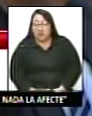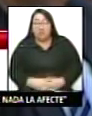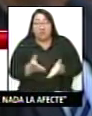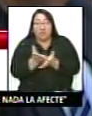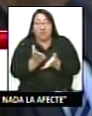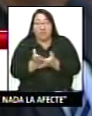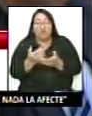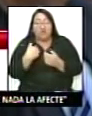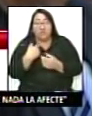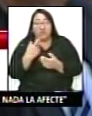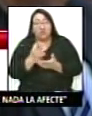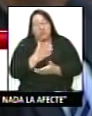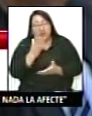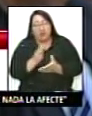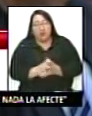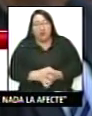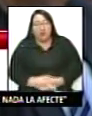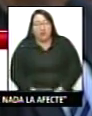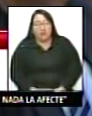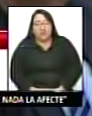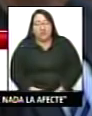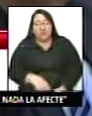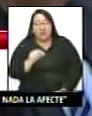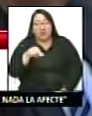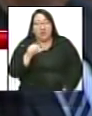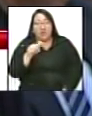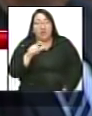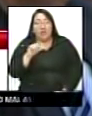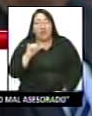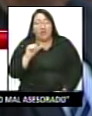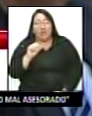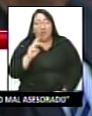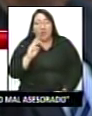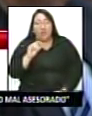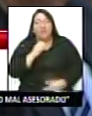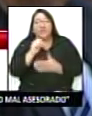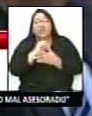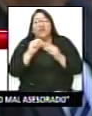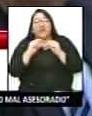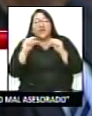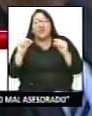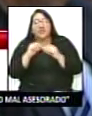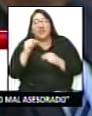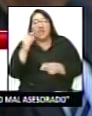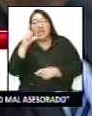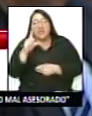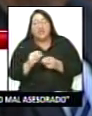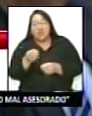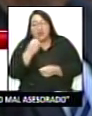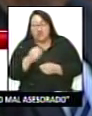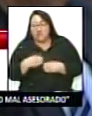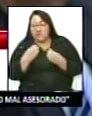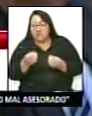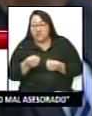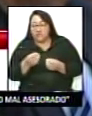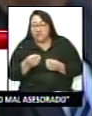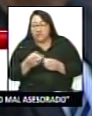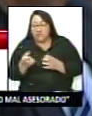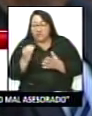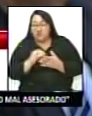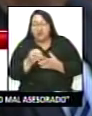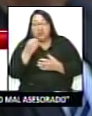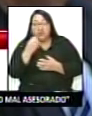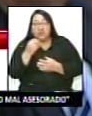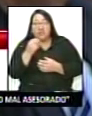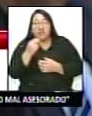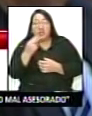escuelas que tienen una problemática, ¿no? Jaliwarma diseña las recetas, diseña la lista de alimentos que va a entregar, incluye alimentos ricos